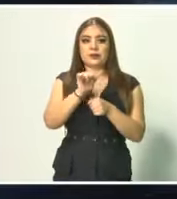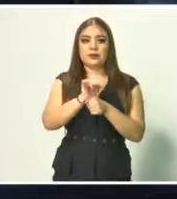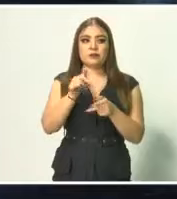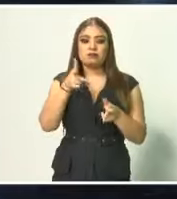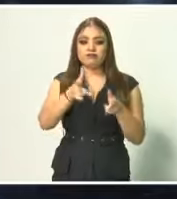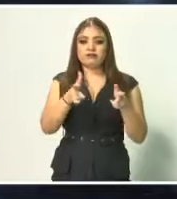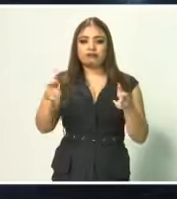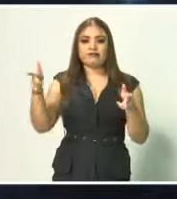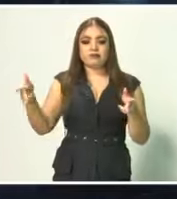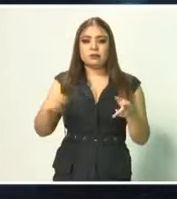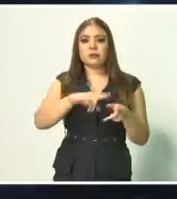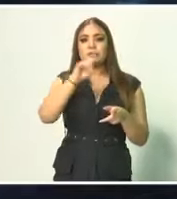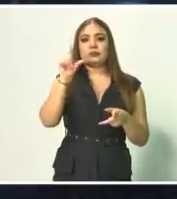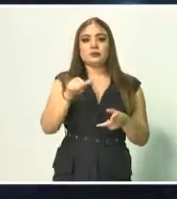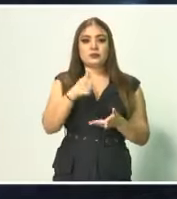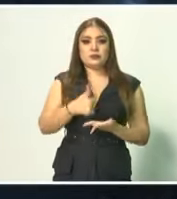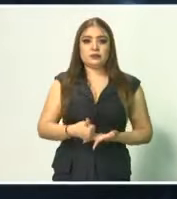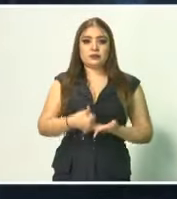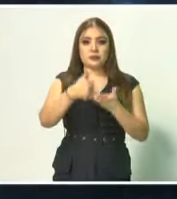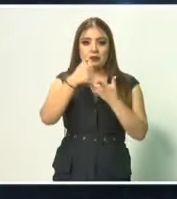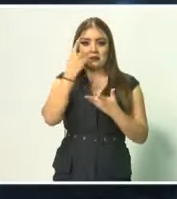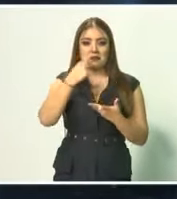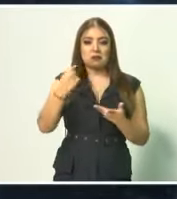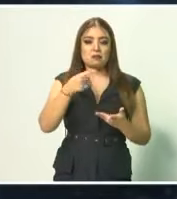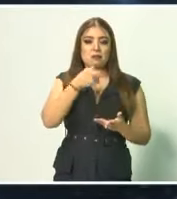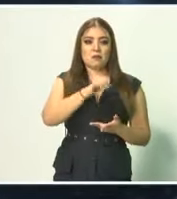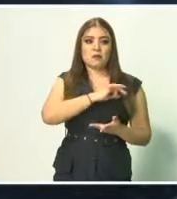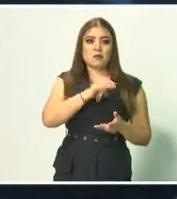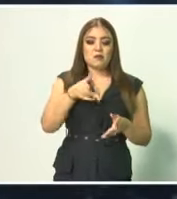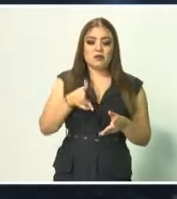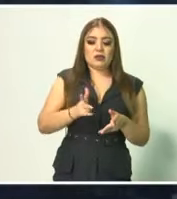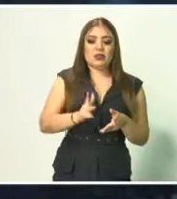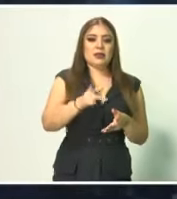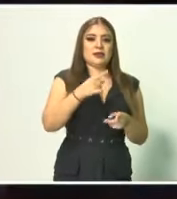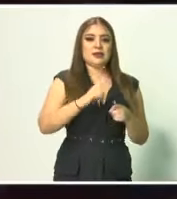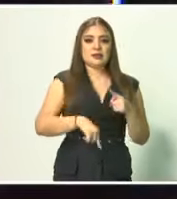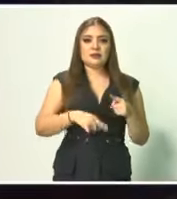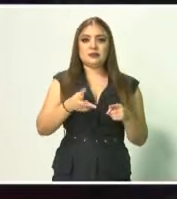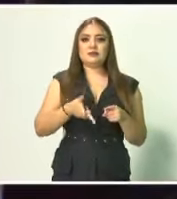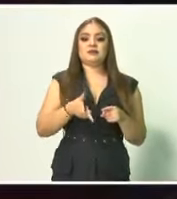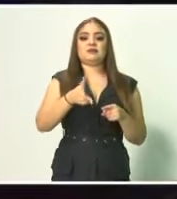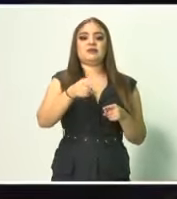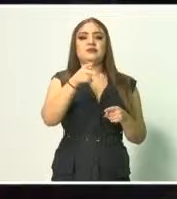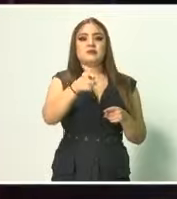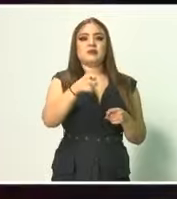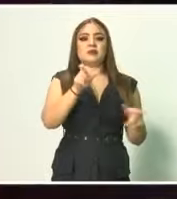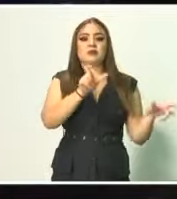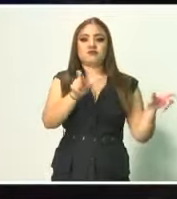Luego de brindar auxilio para que lograran salir, elementos de esta dirección